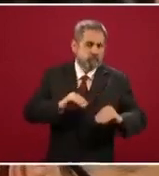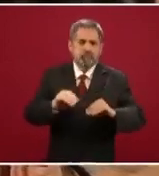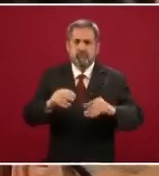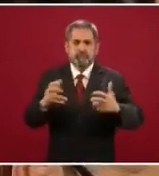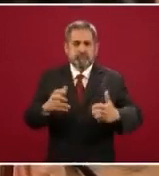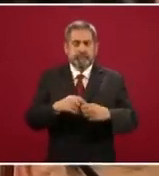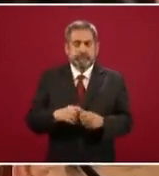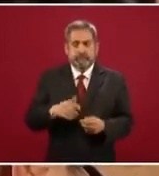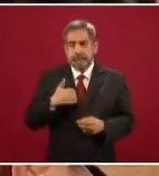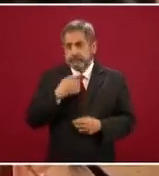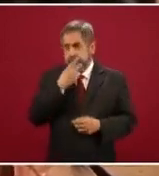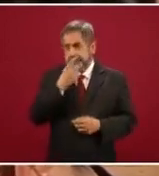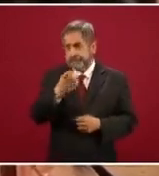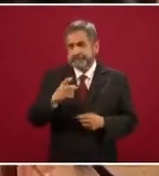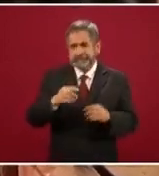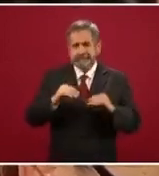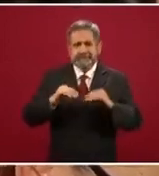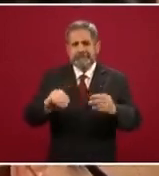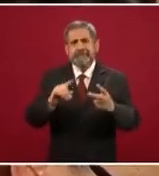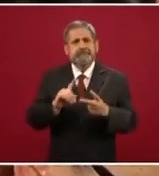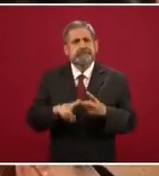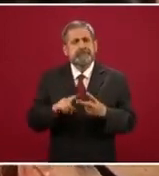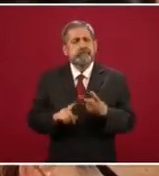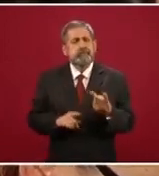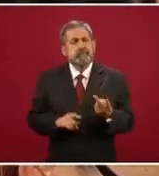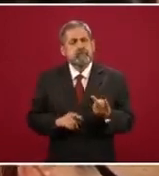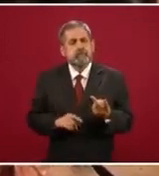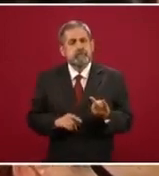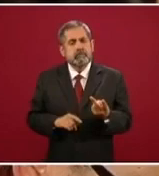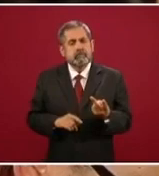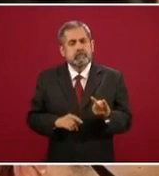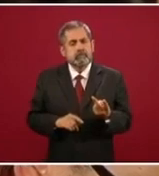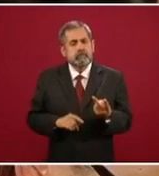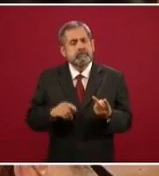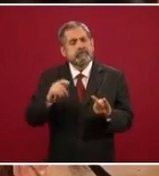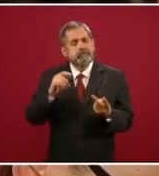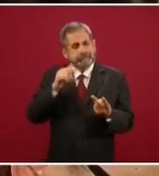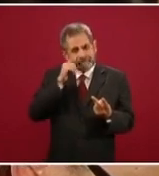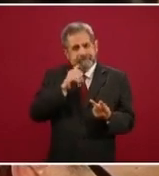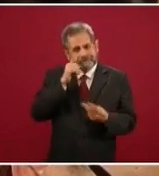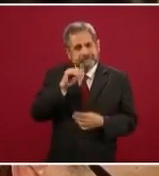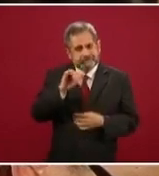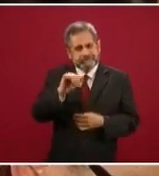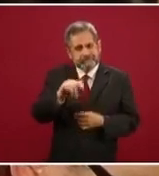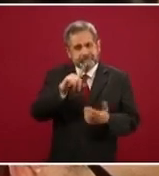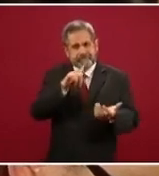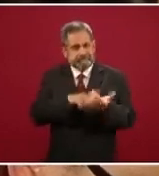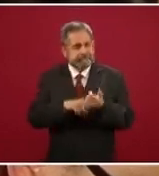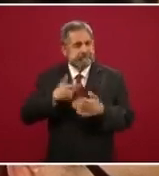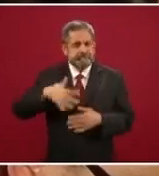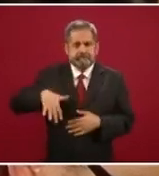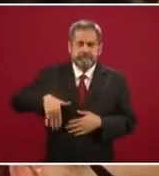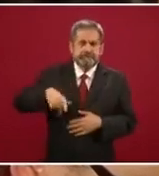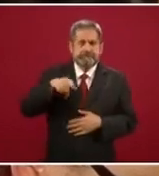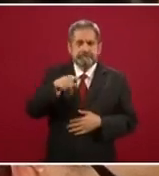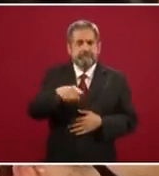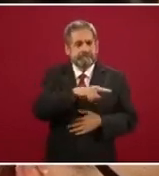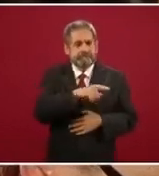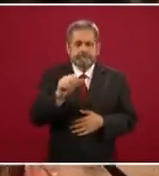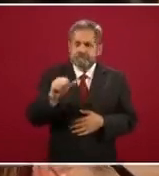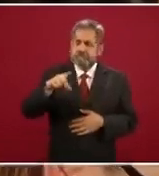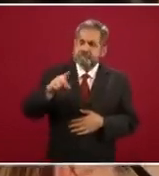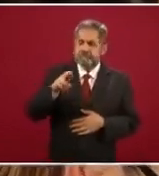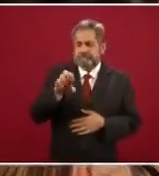que este movimiento es un movimiento que sí parte de los elementos que decía Andrés,